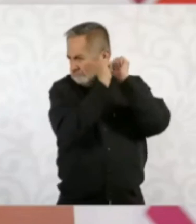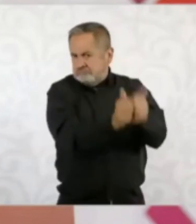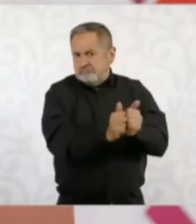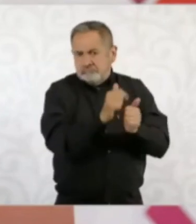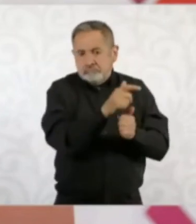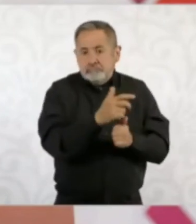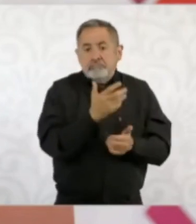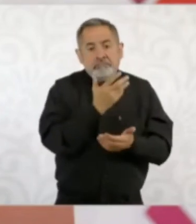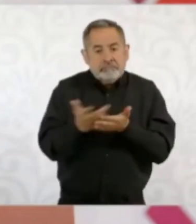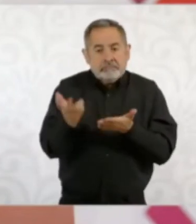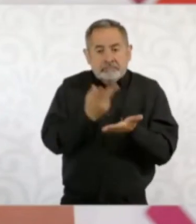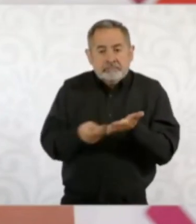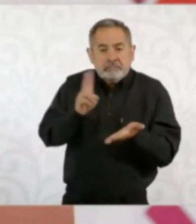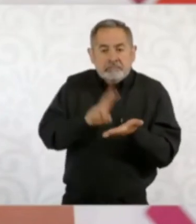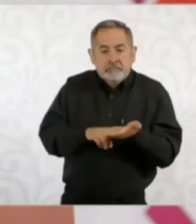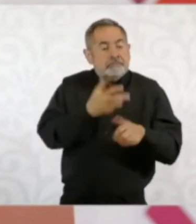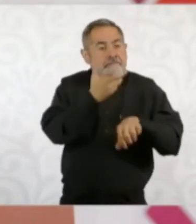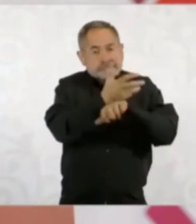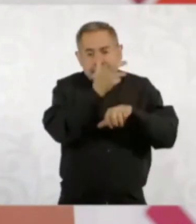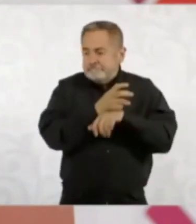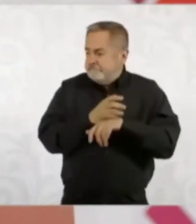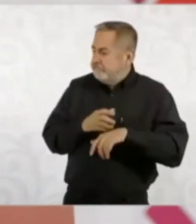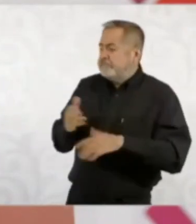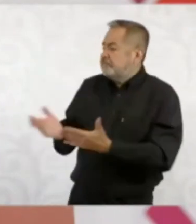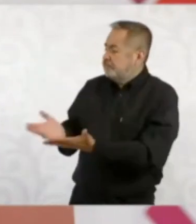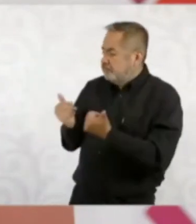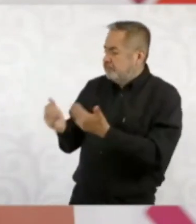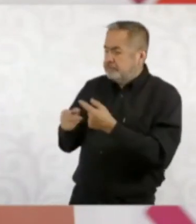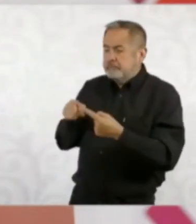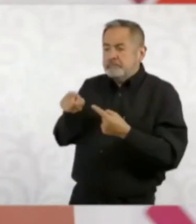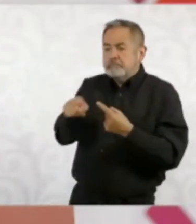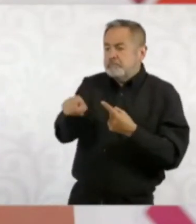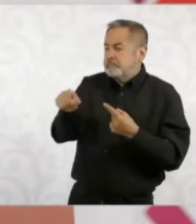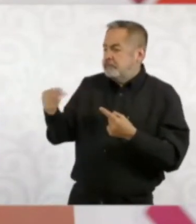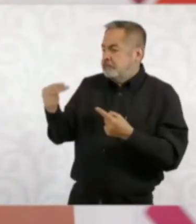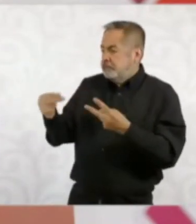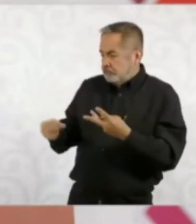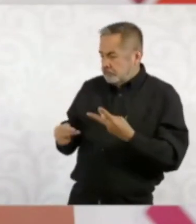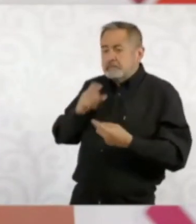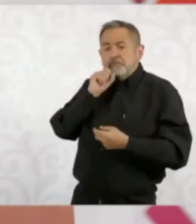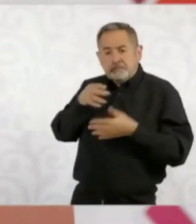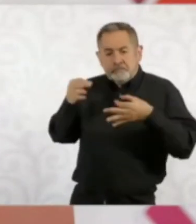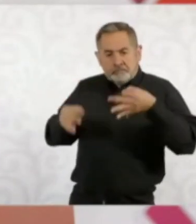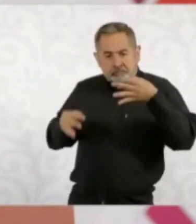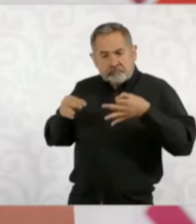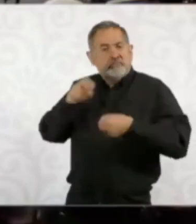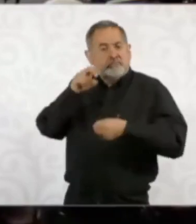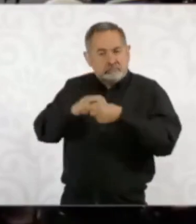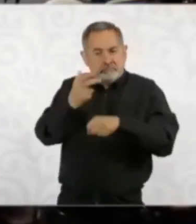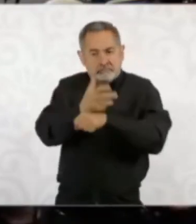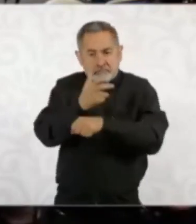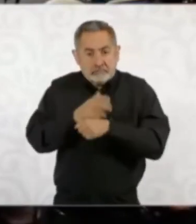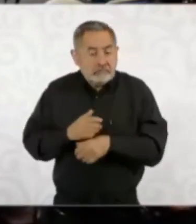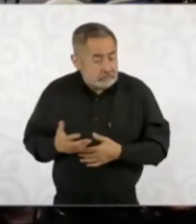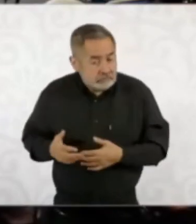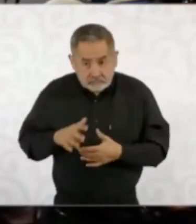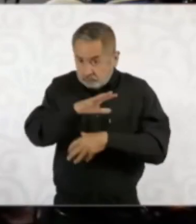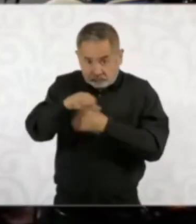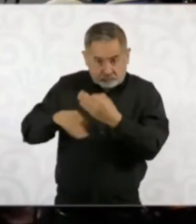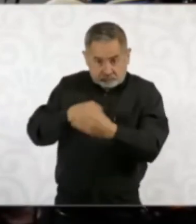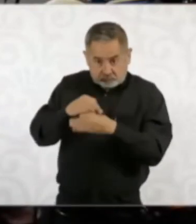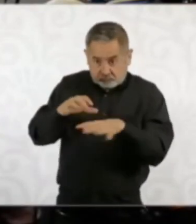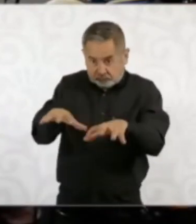del Departamento de Justicia de Estados Unidos, donde todas estas personas también tenían cargos allá. Pero todas las personas que fueron enviadas